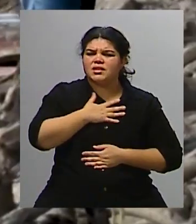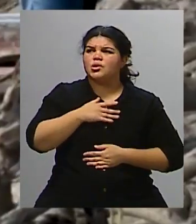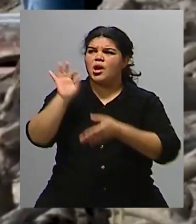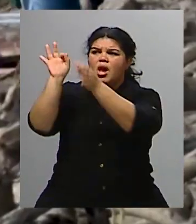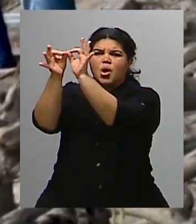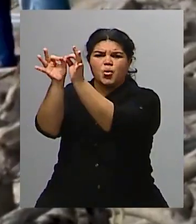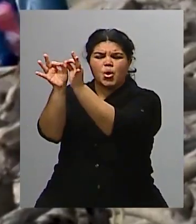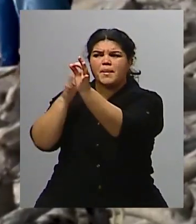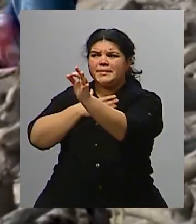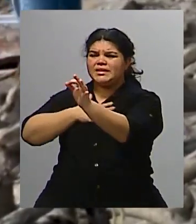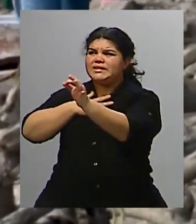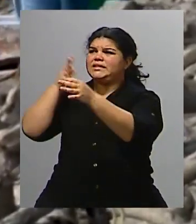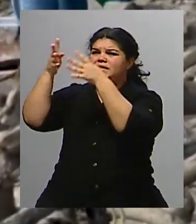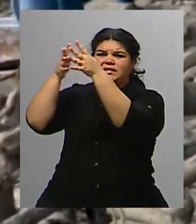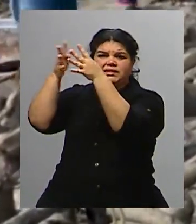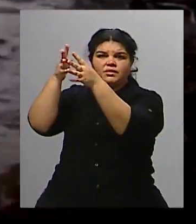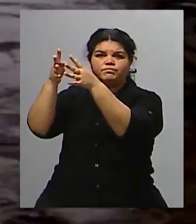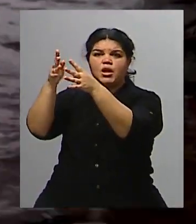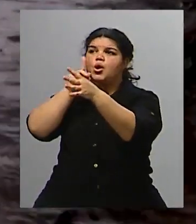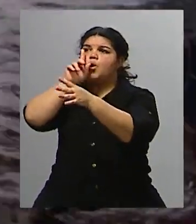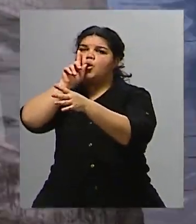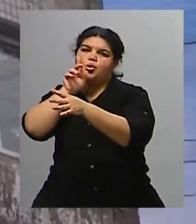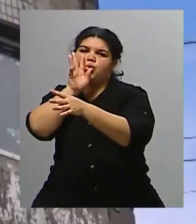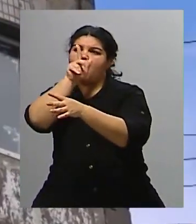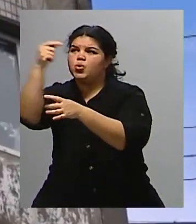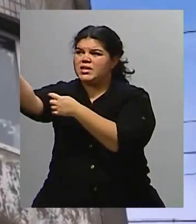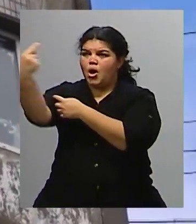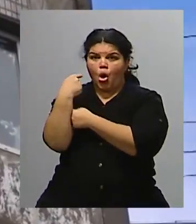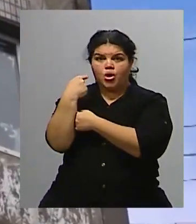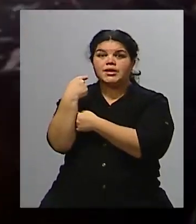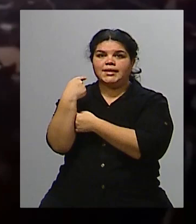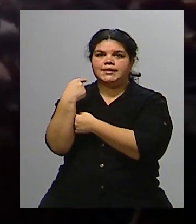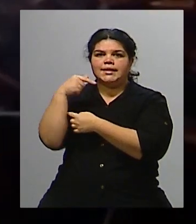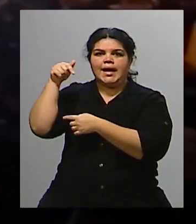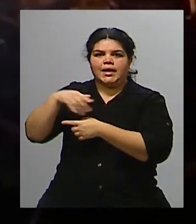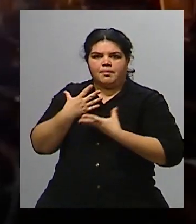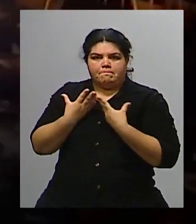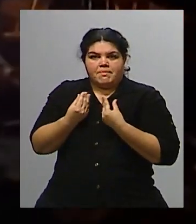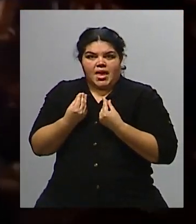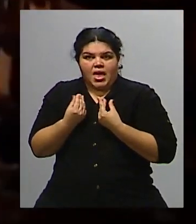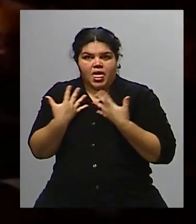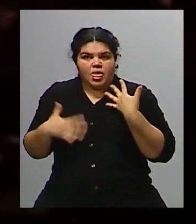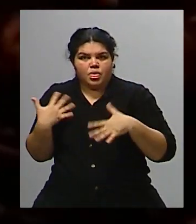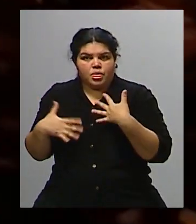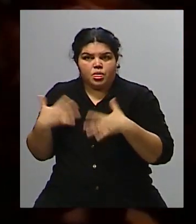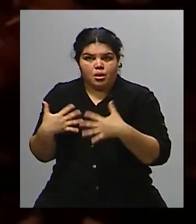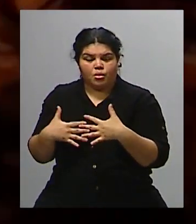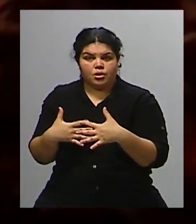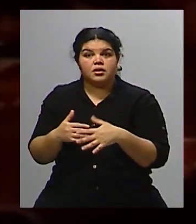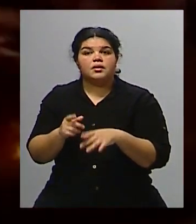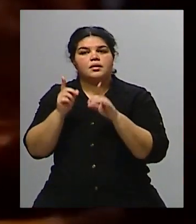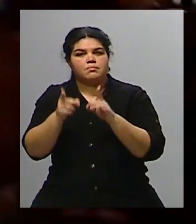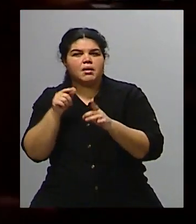en frente a una amenaza rusa, genera un montón de otros condimentos que llamen mucho la atención y que reciban entonces mucha exposición en